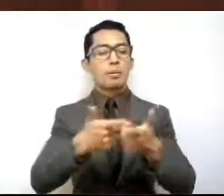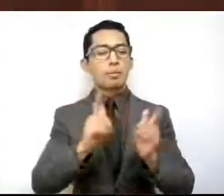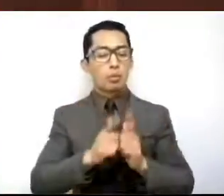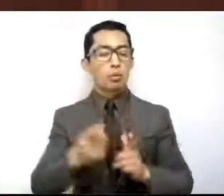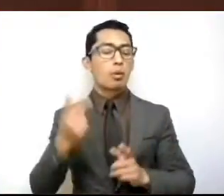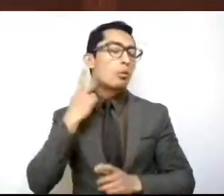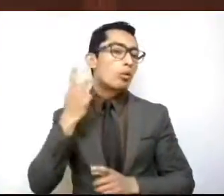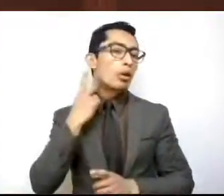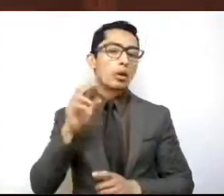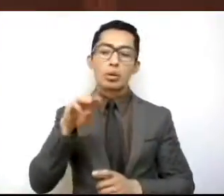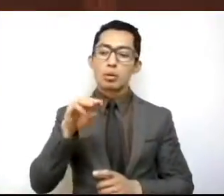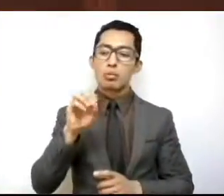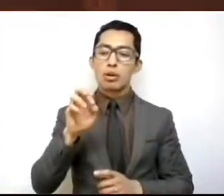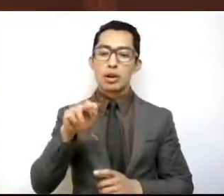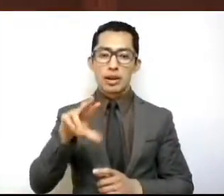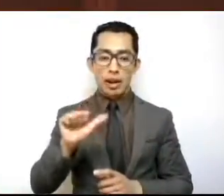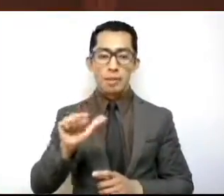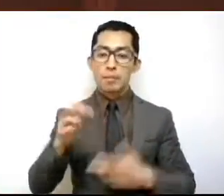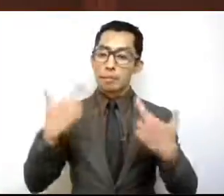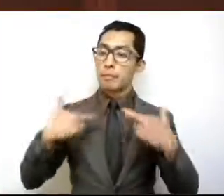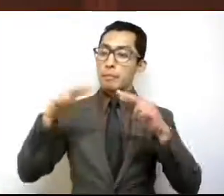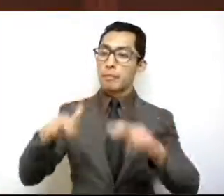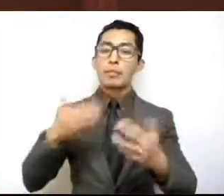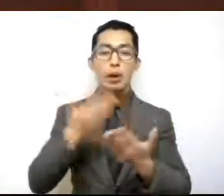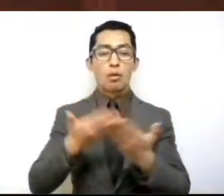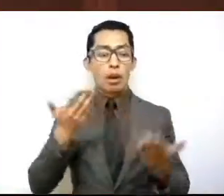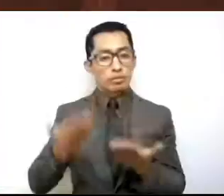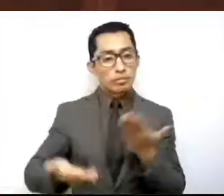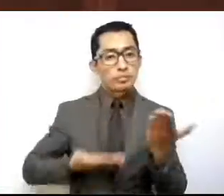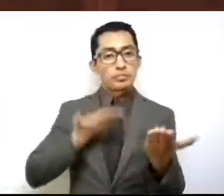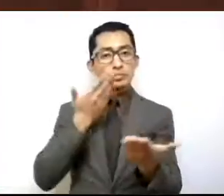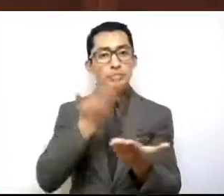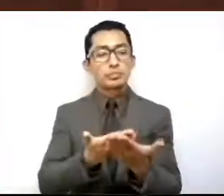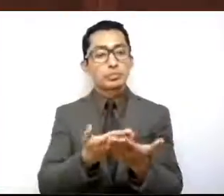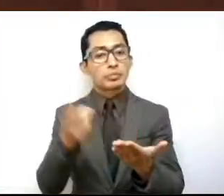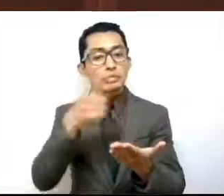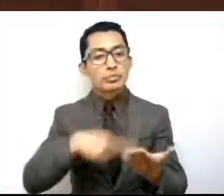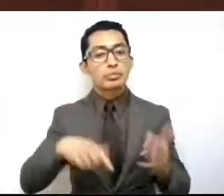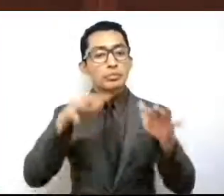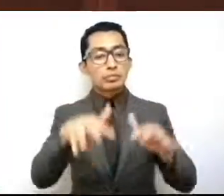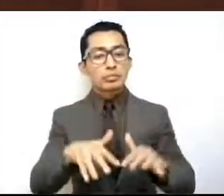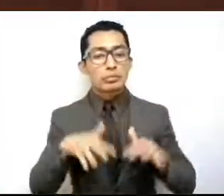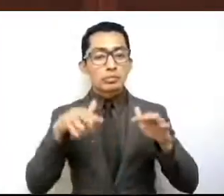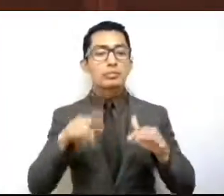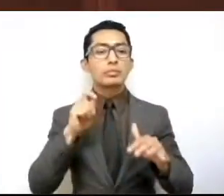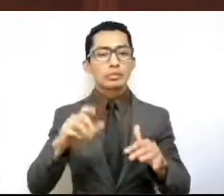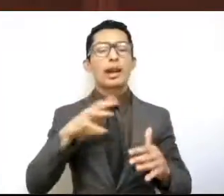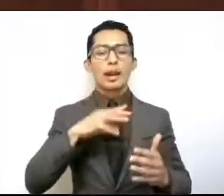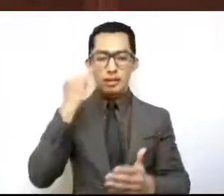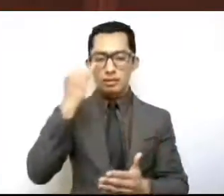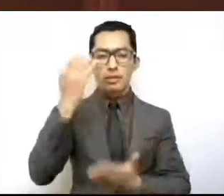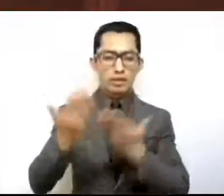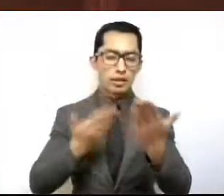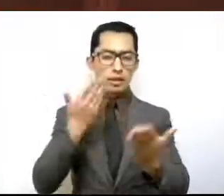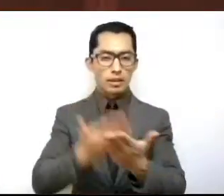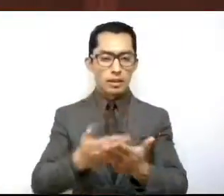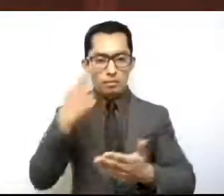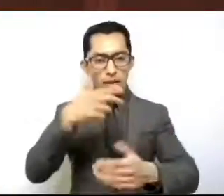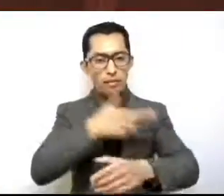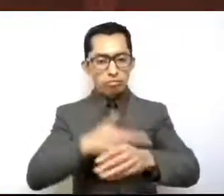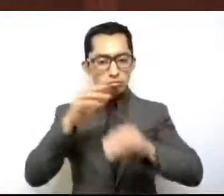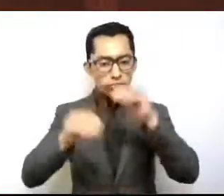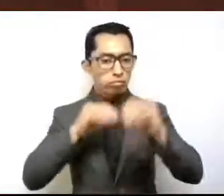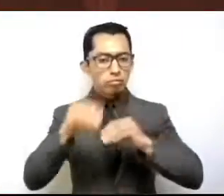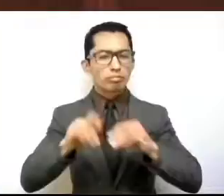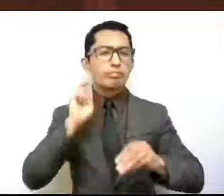de Morena, y en su nombre me permito presentar ante ustedes la presente iniciativa con proyecto de decreto por